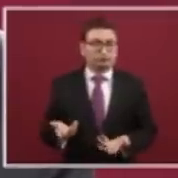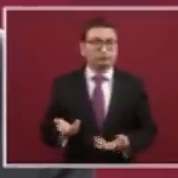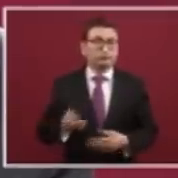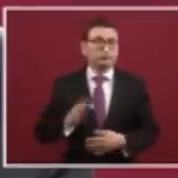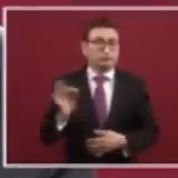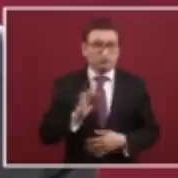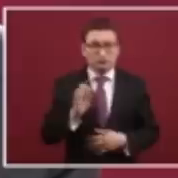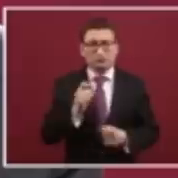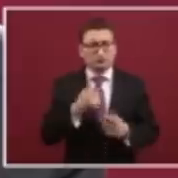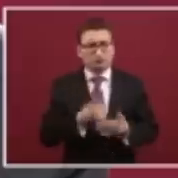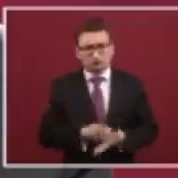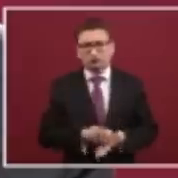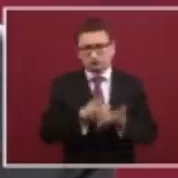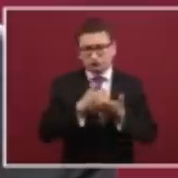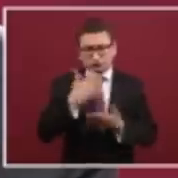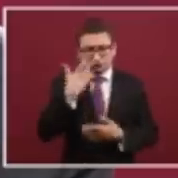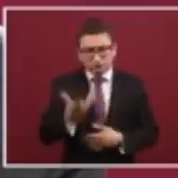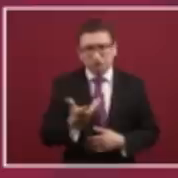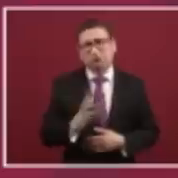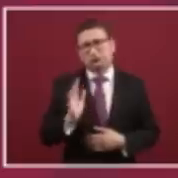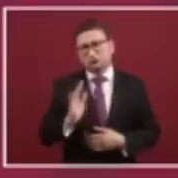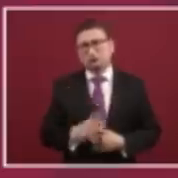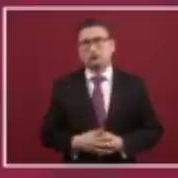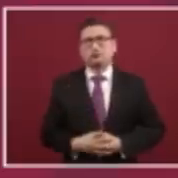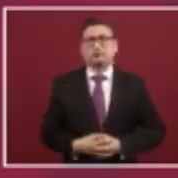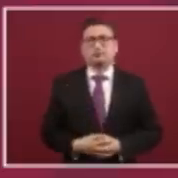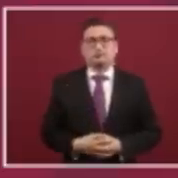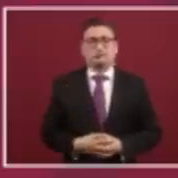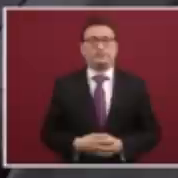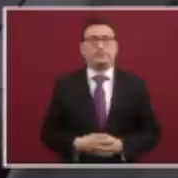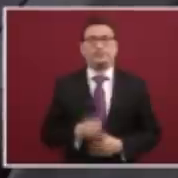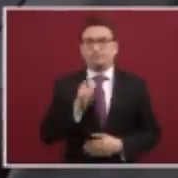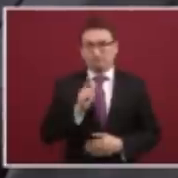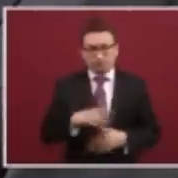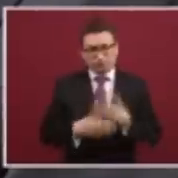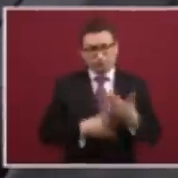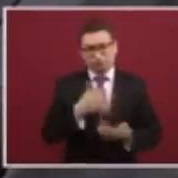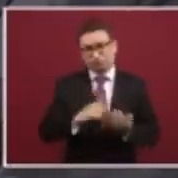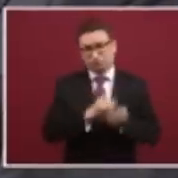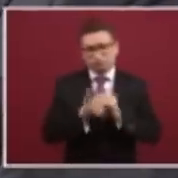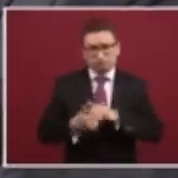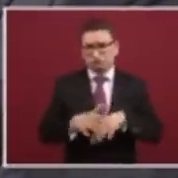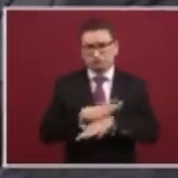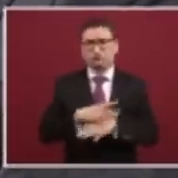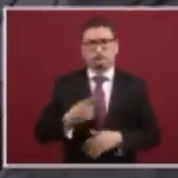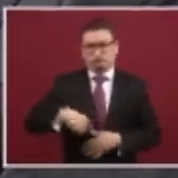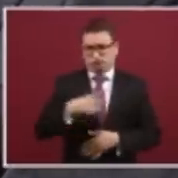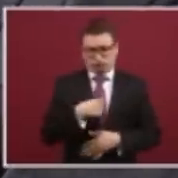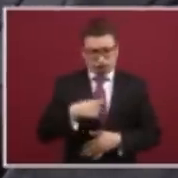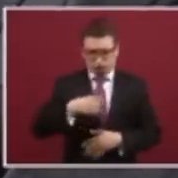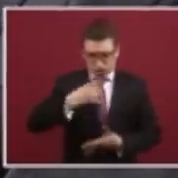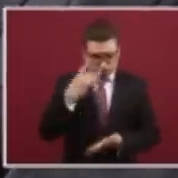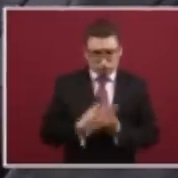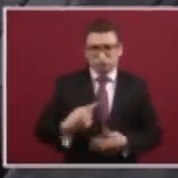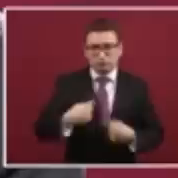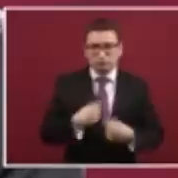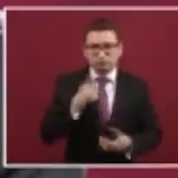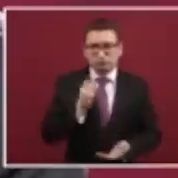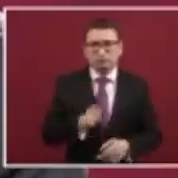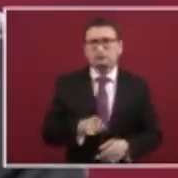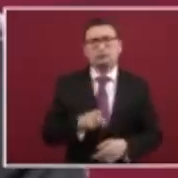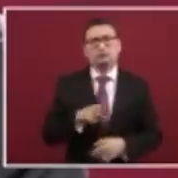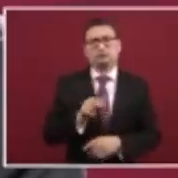quieren ayudar, o sea, en la tarea de transformación. No somos indispensables, ni